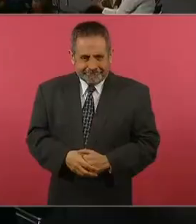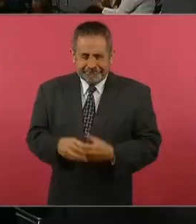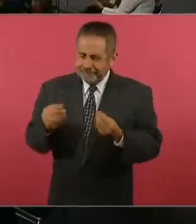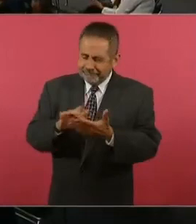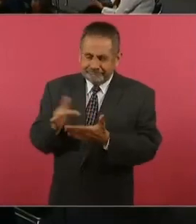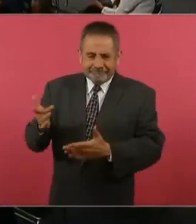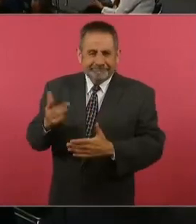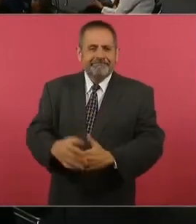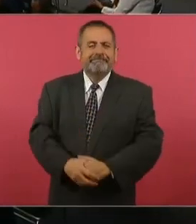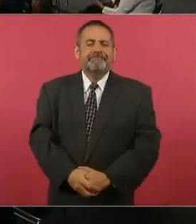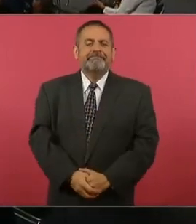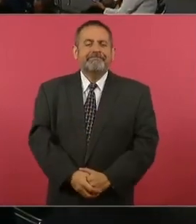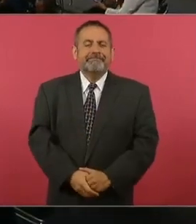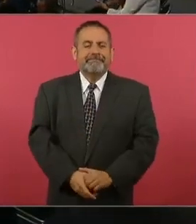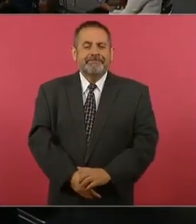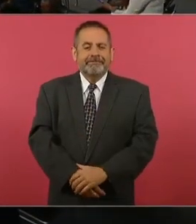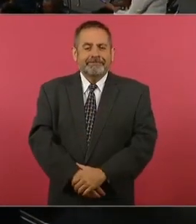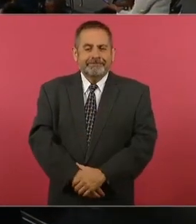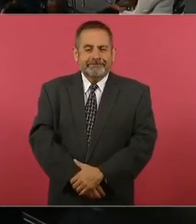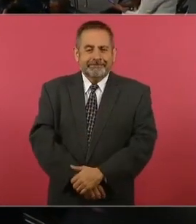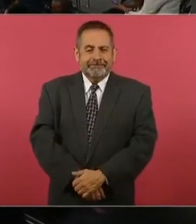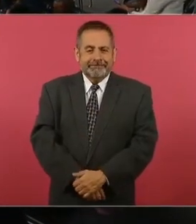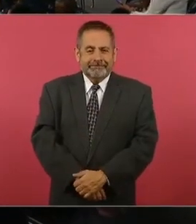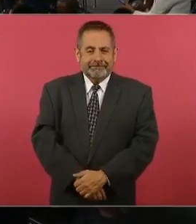Muchas gracias.